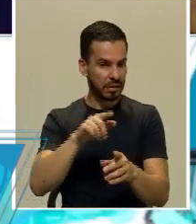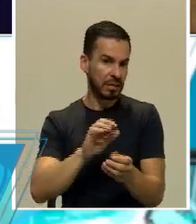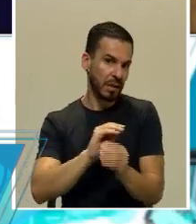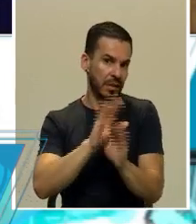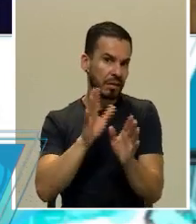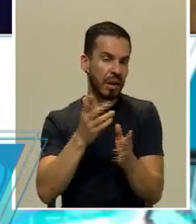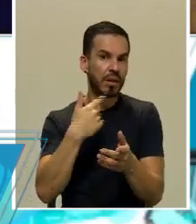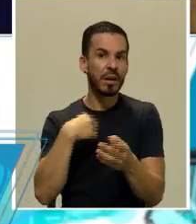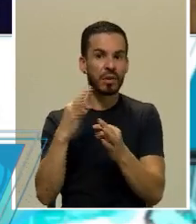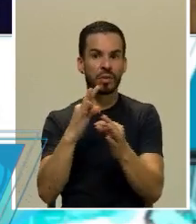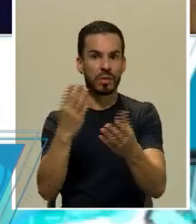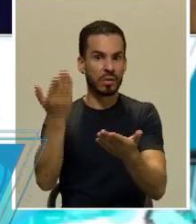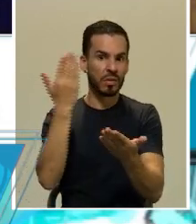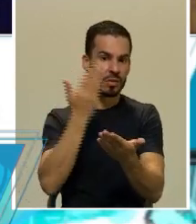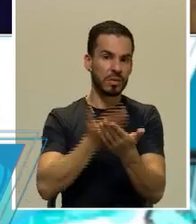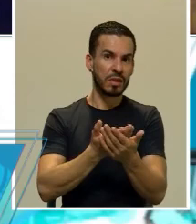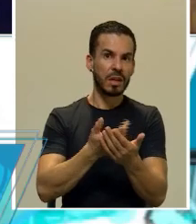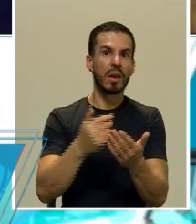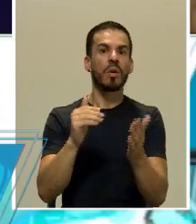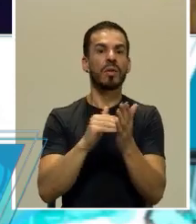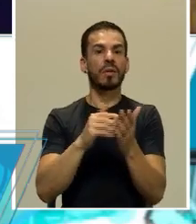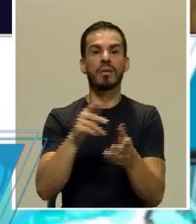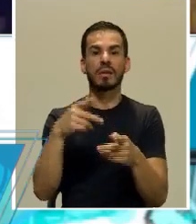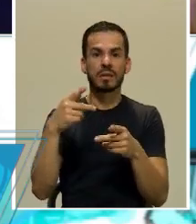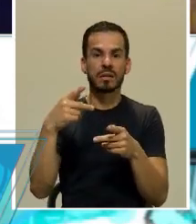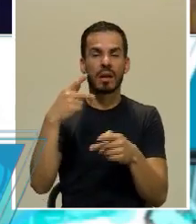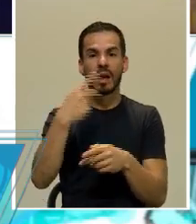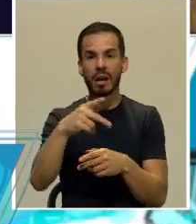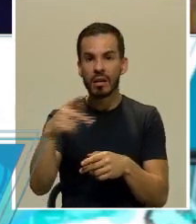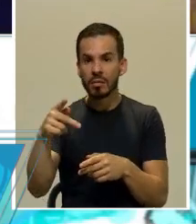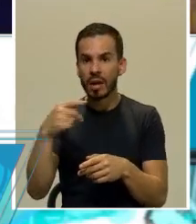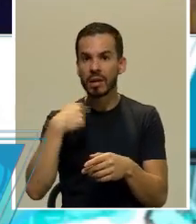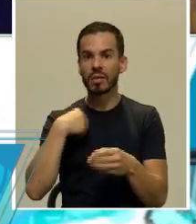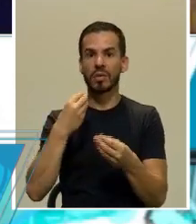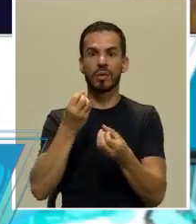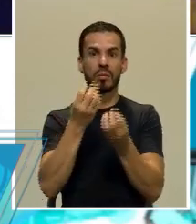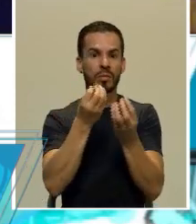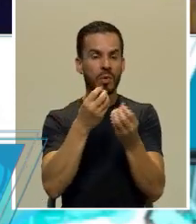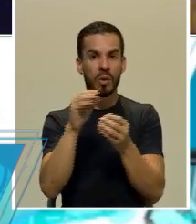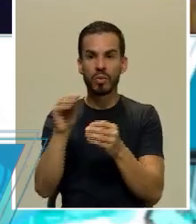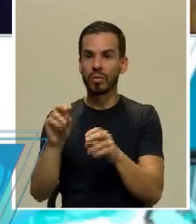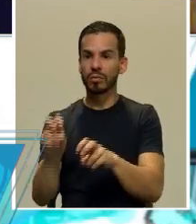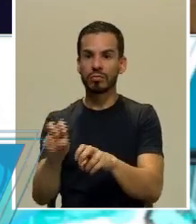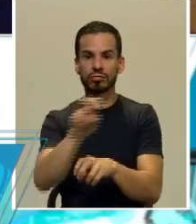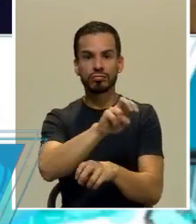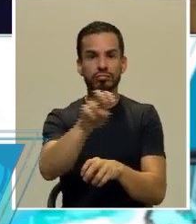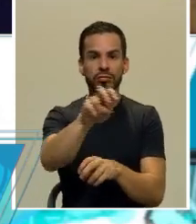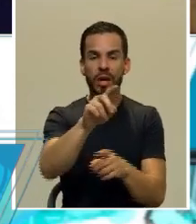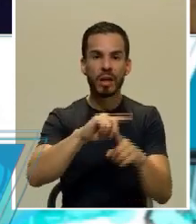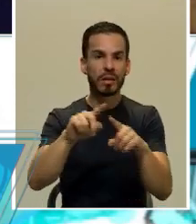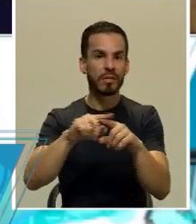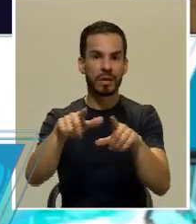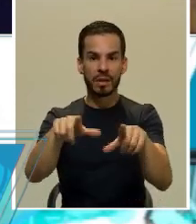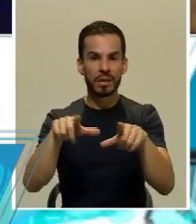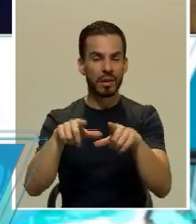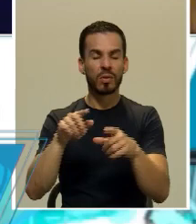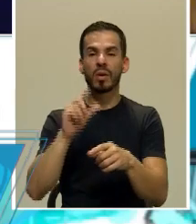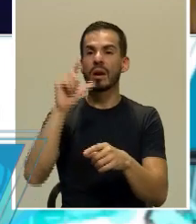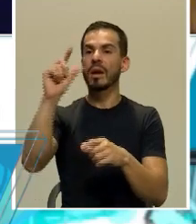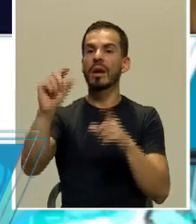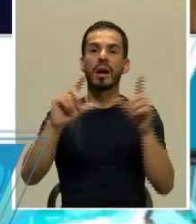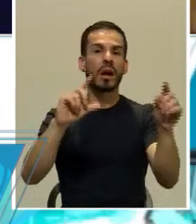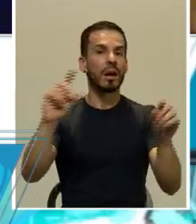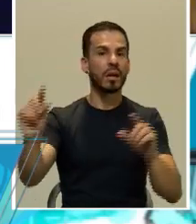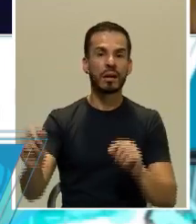que nuestros turistas llegan o llegarán otra vez a la playa, en que movemos nuestros productos del Valle Central o diferentes partes del país a